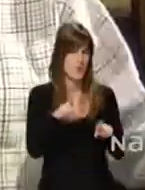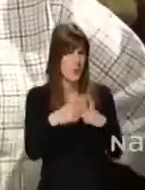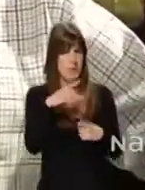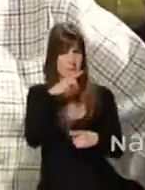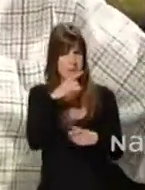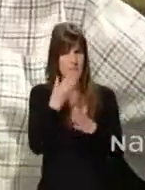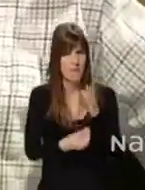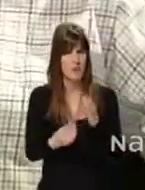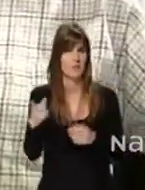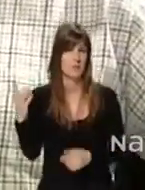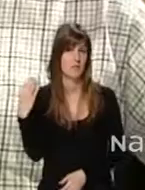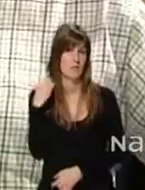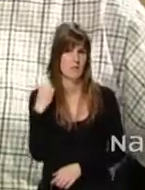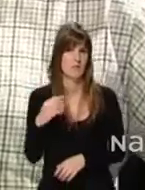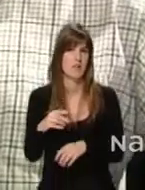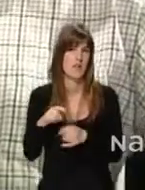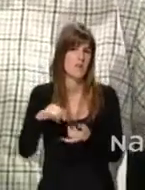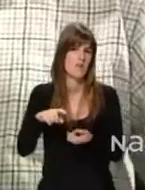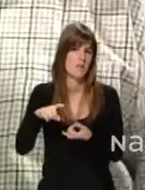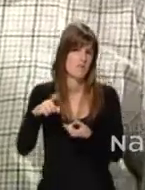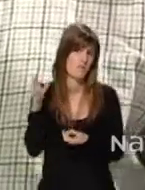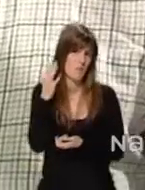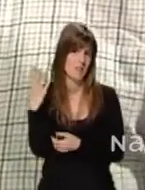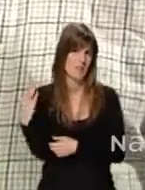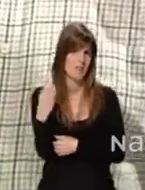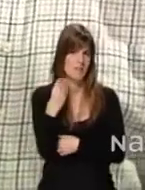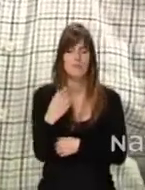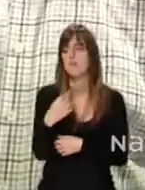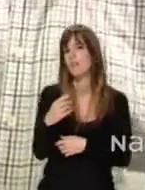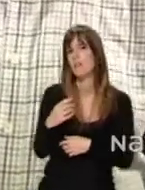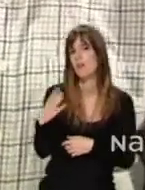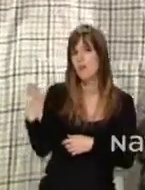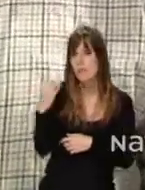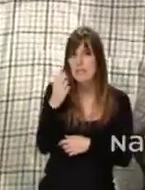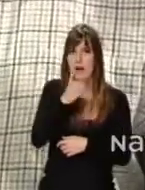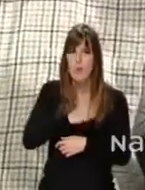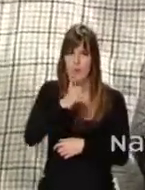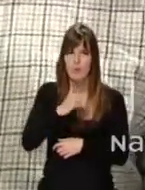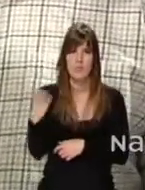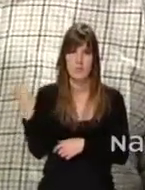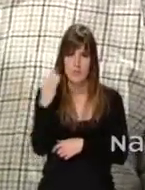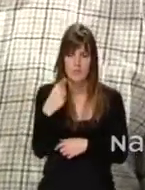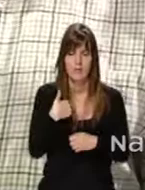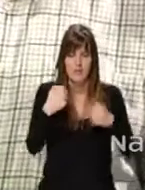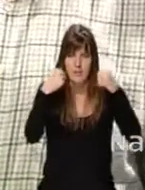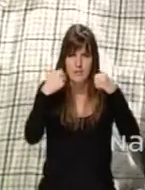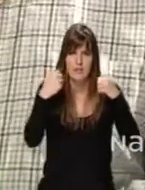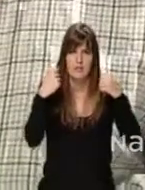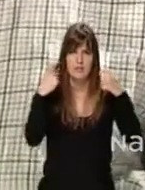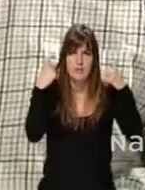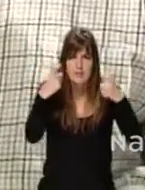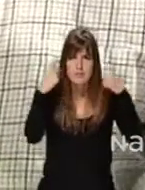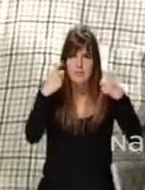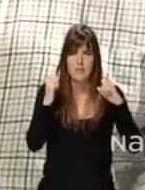y no me riñe la pobre mujer que me aguanta. ¿Porque te va a reñir? Porque me aguanta. ¿Pero te aplicas mucho? Sí, pero